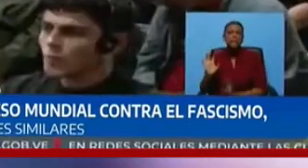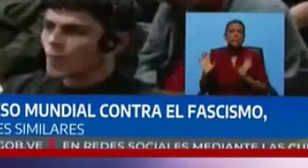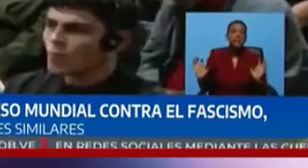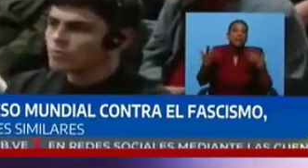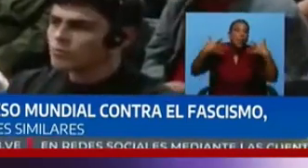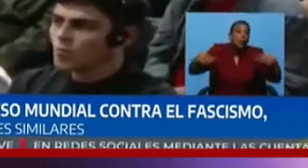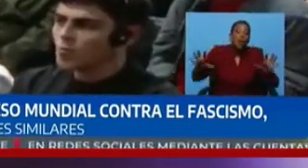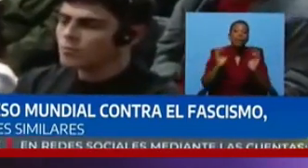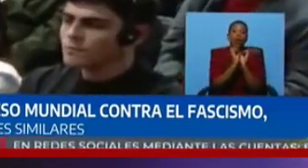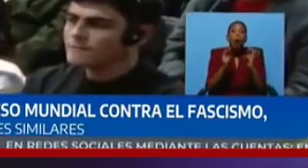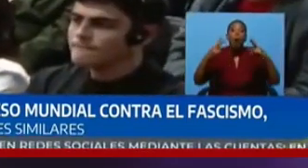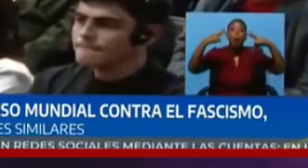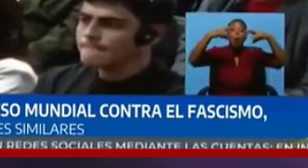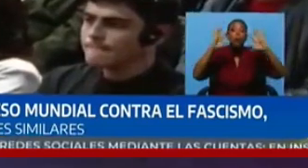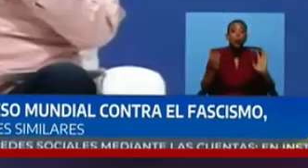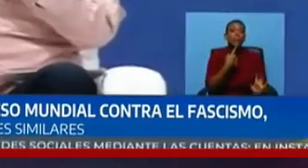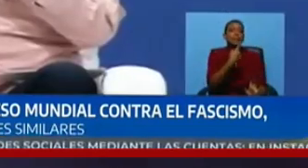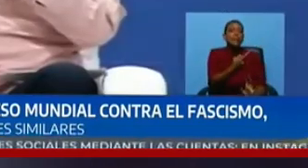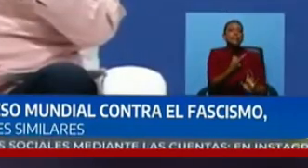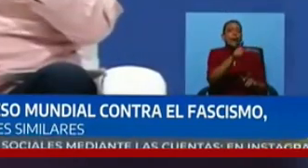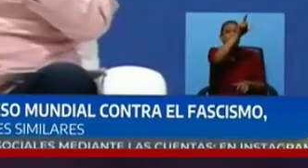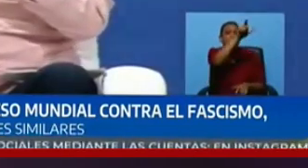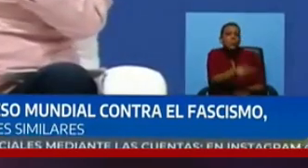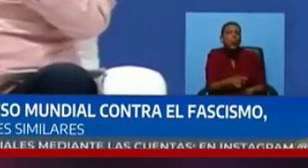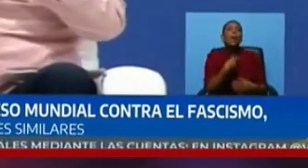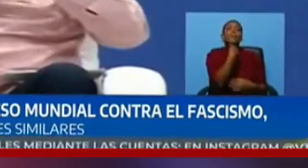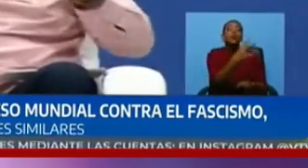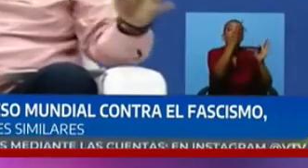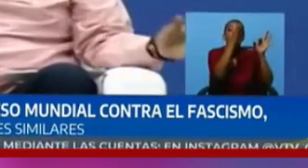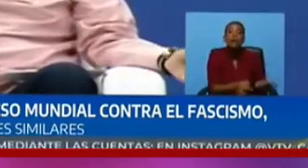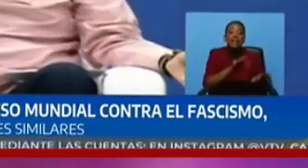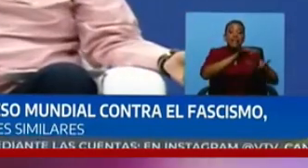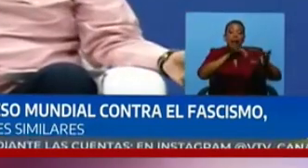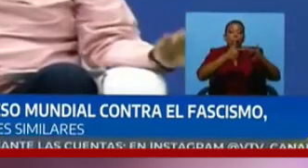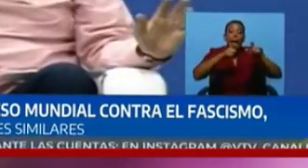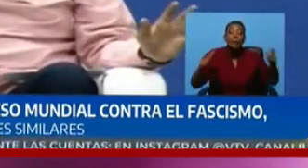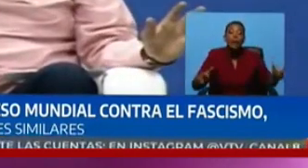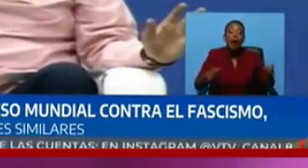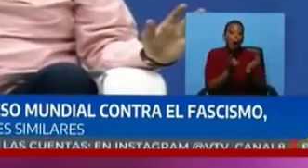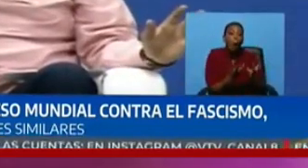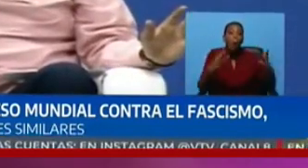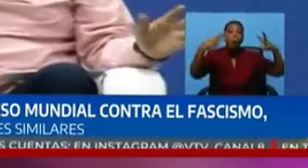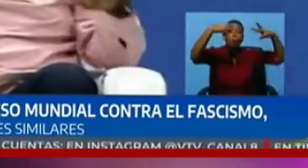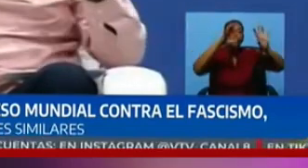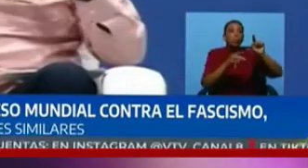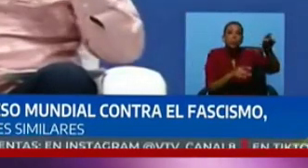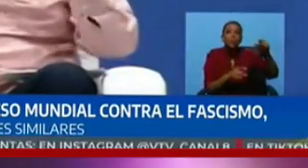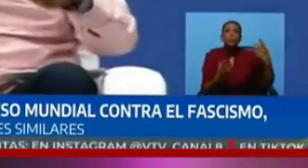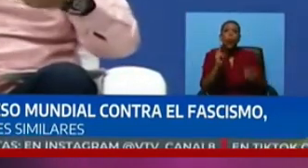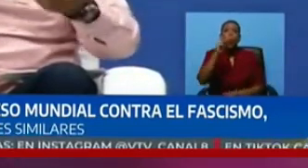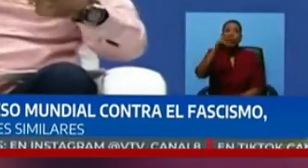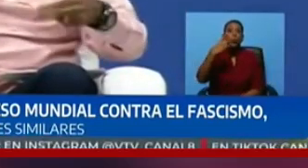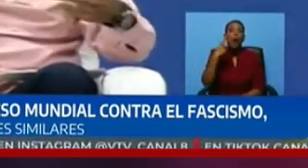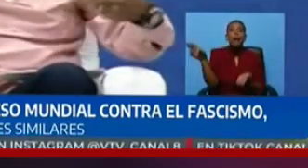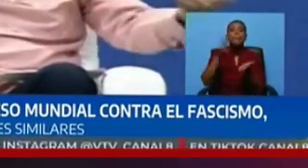una consecuencia civilizatoria, digo, en el sentido de el no haber hecho lo suficiente, como dijo hace muy pocos